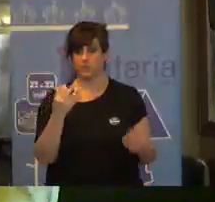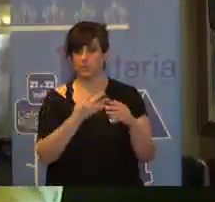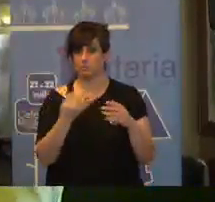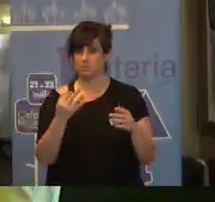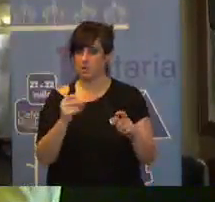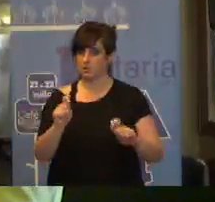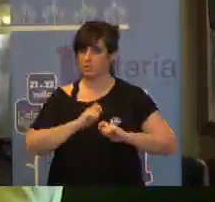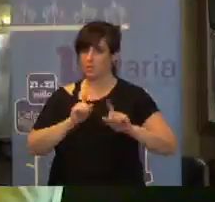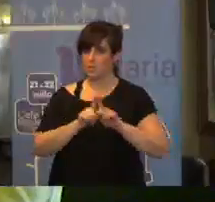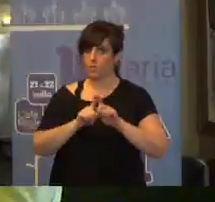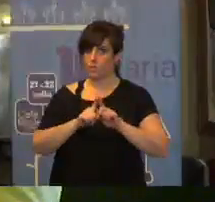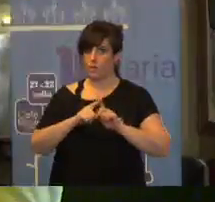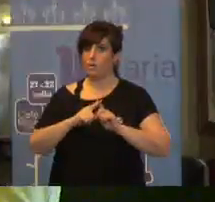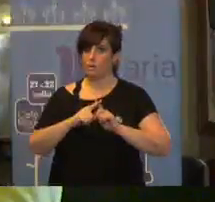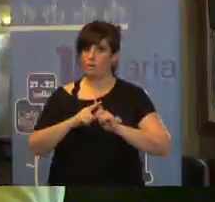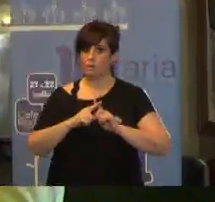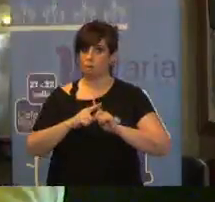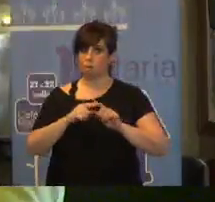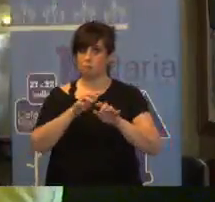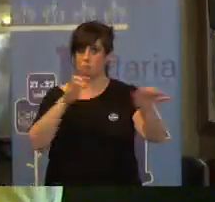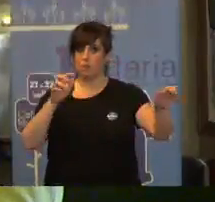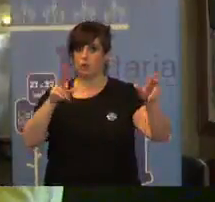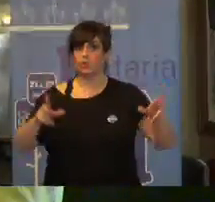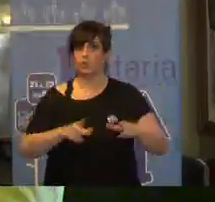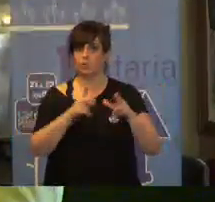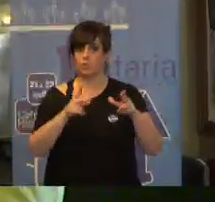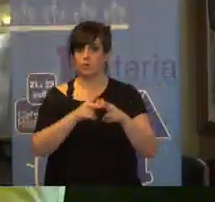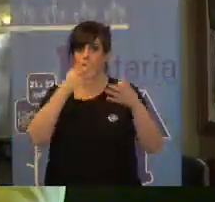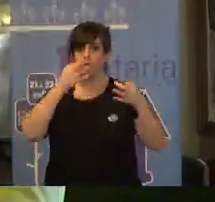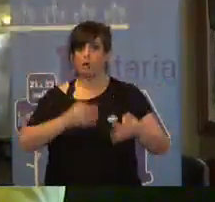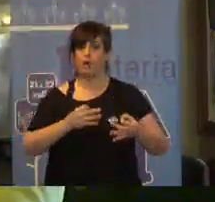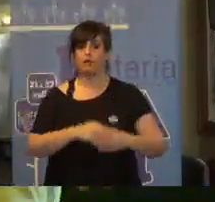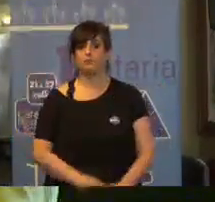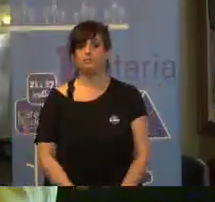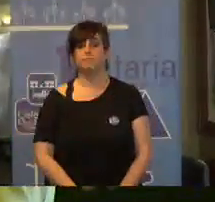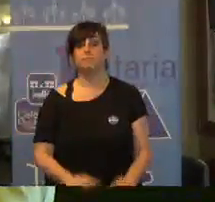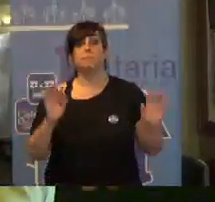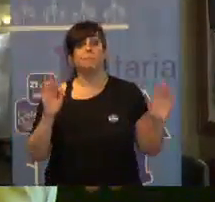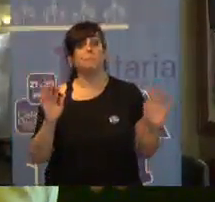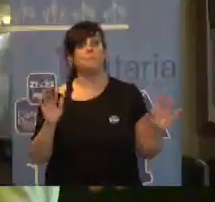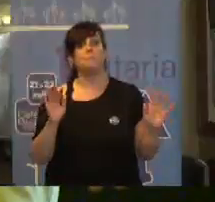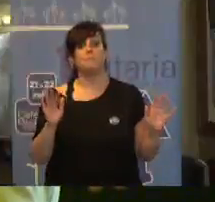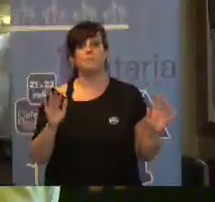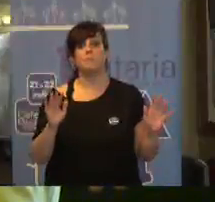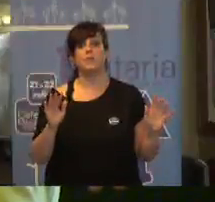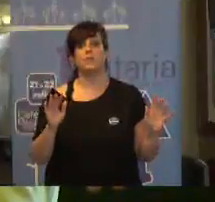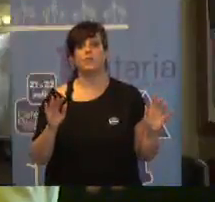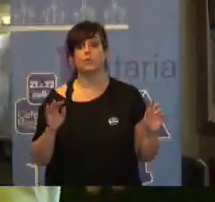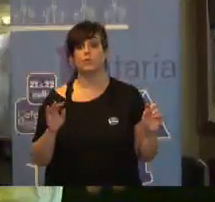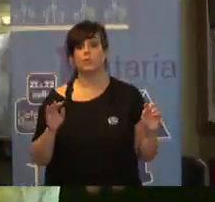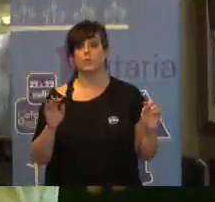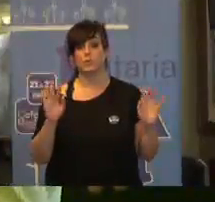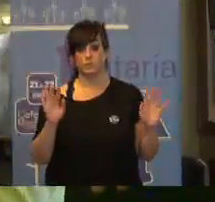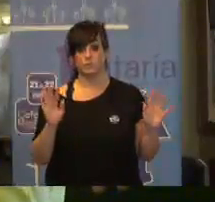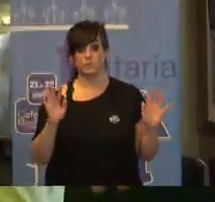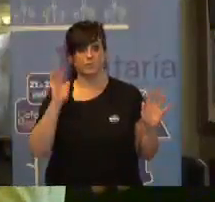auténticos na defensa das maiorías sociais e das igualdades na sociedade. Pero non nos diferencia eso